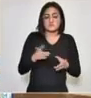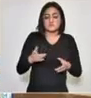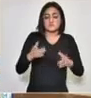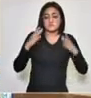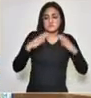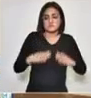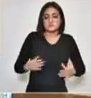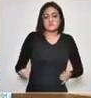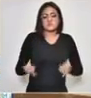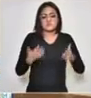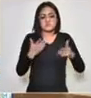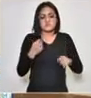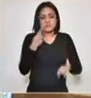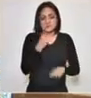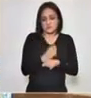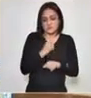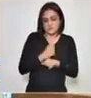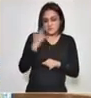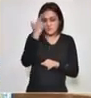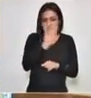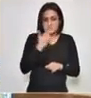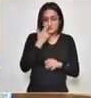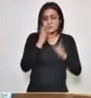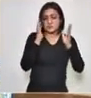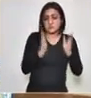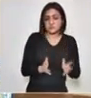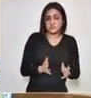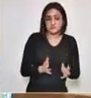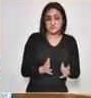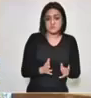a cabo las primeras diligencias ya